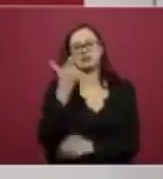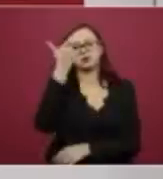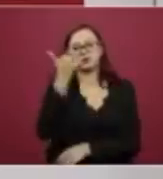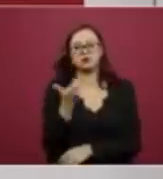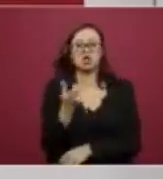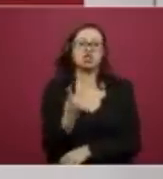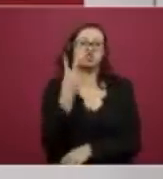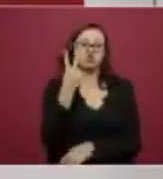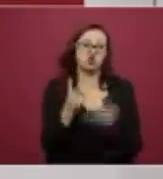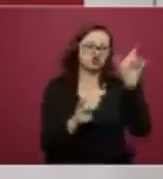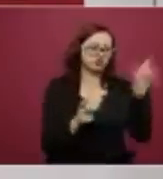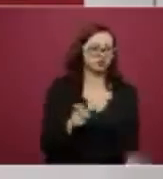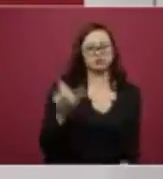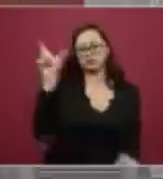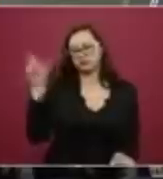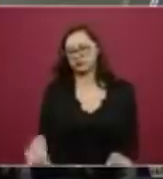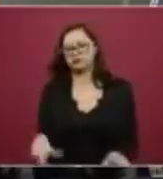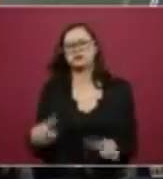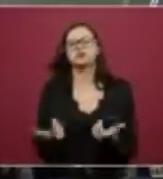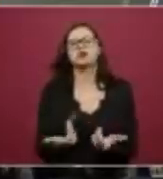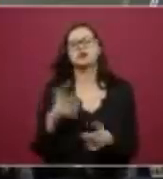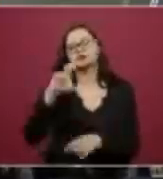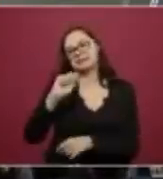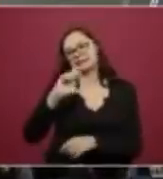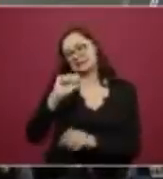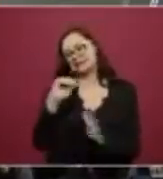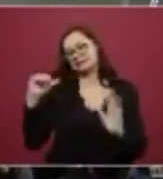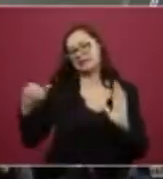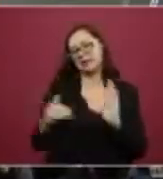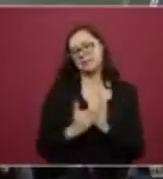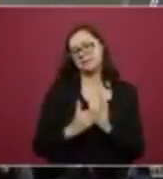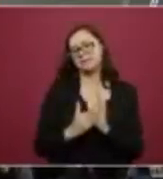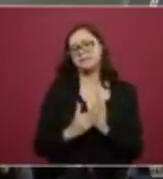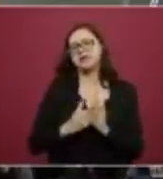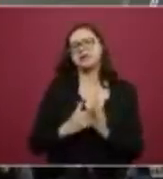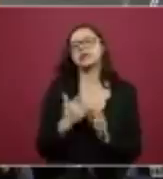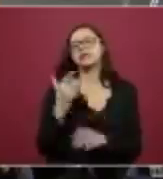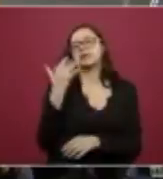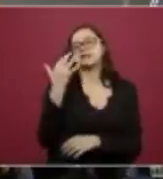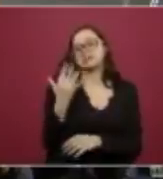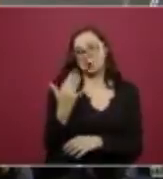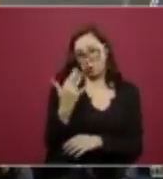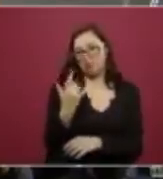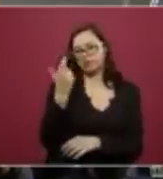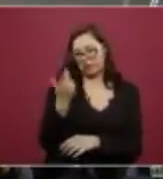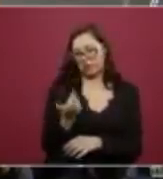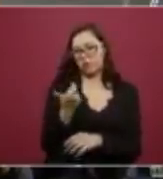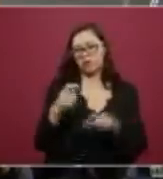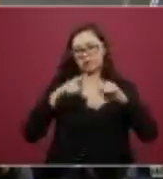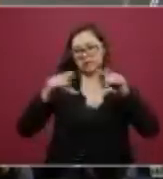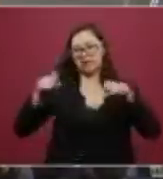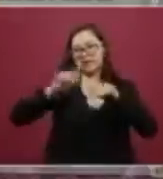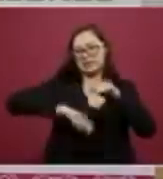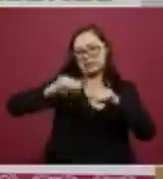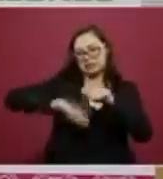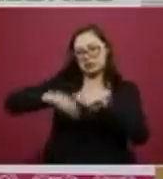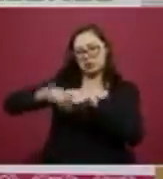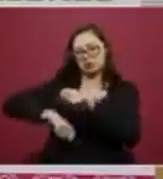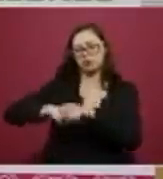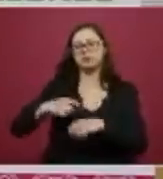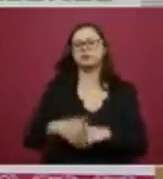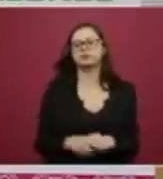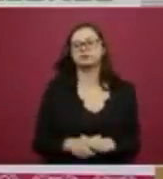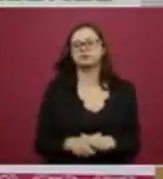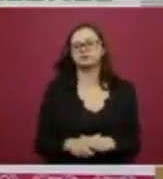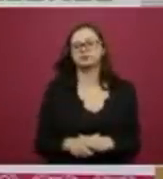series, 60,000 números o billetes, 50 pesos el costo del cachito,